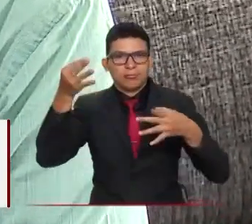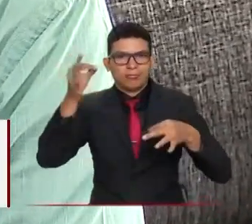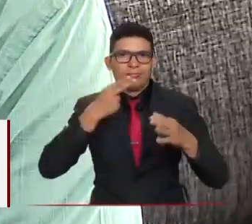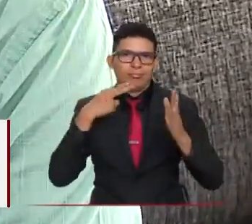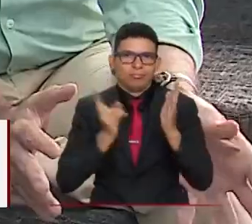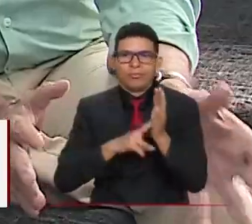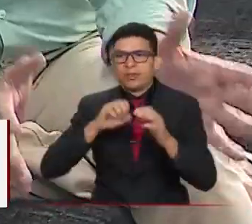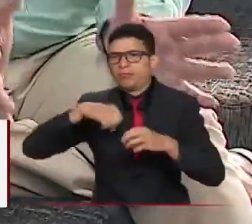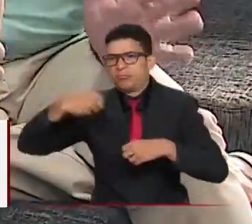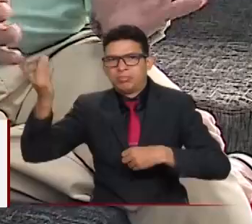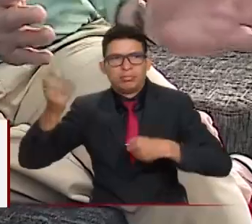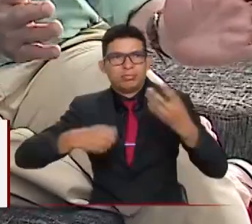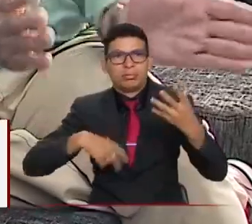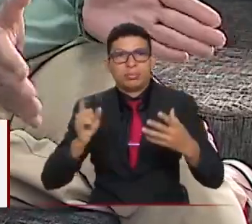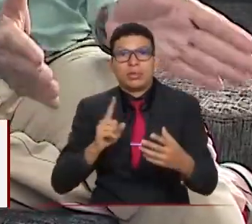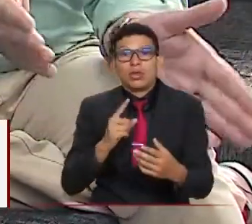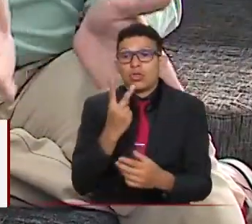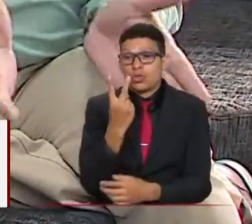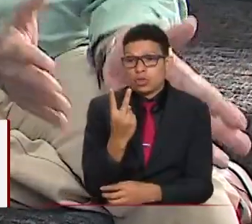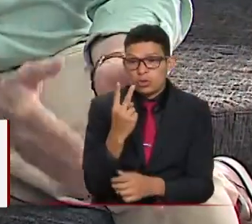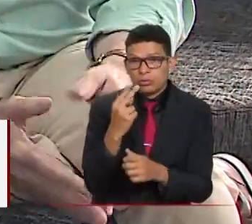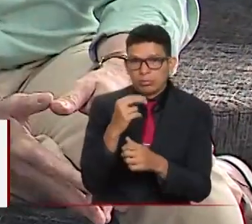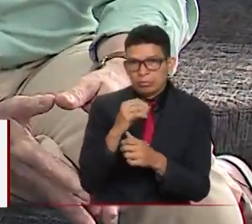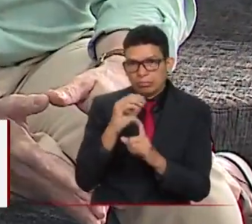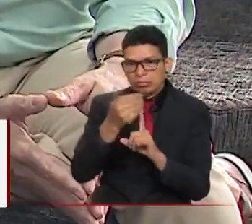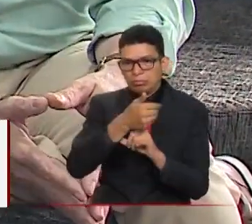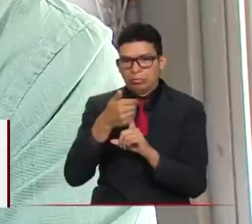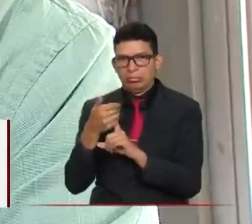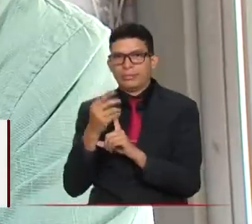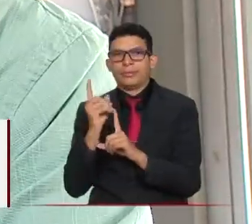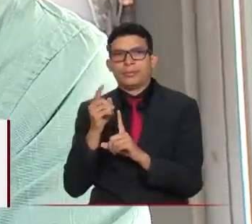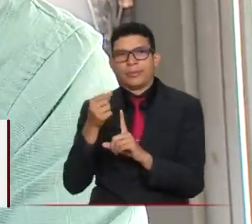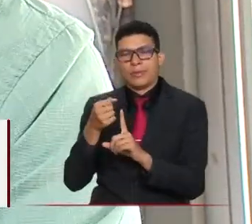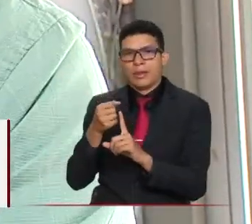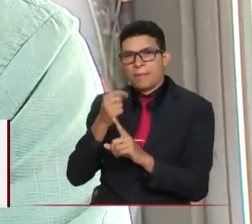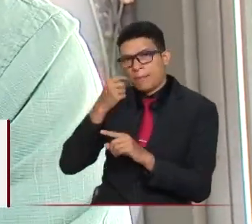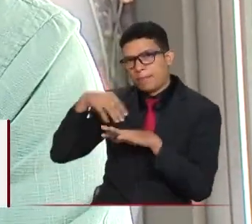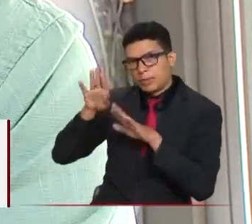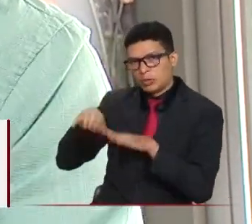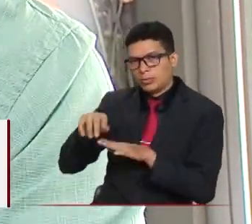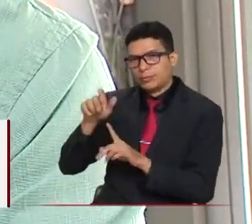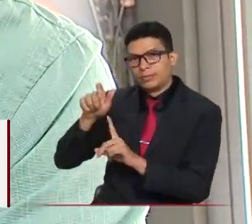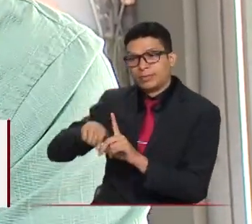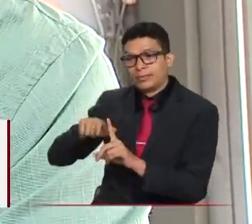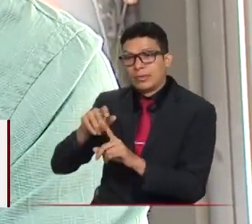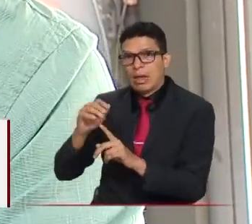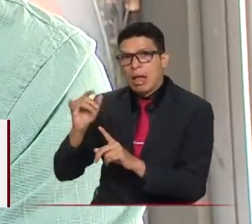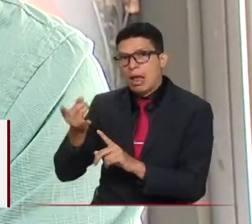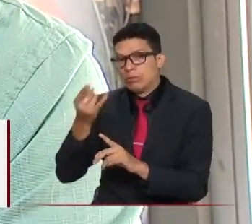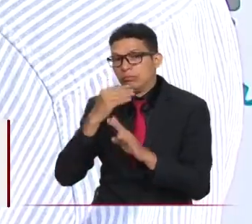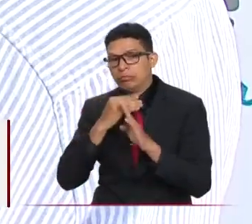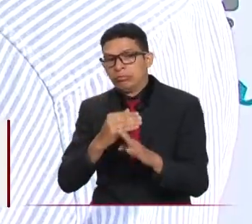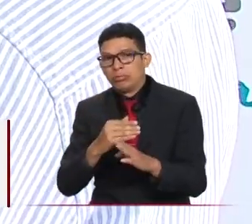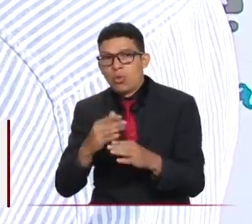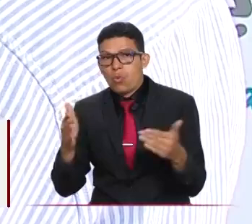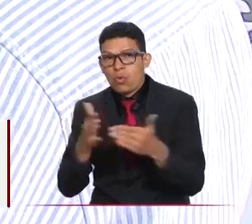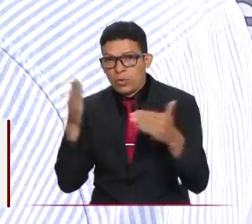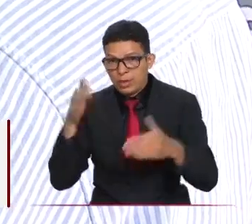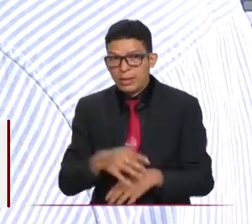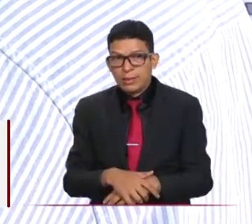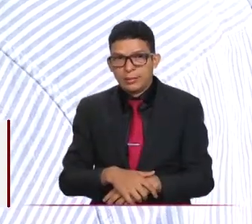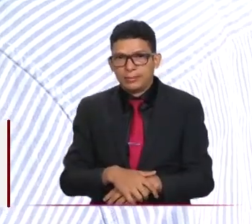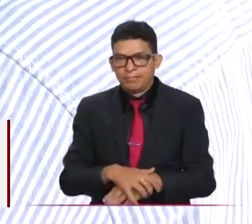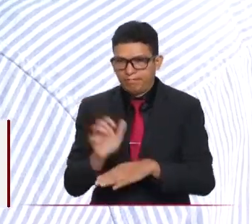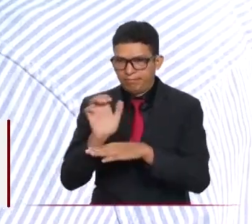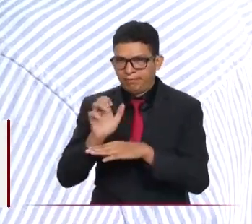esas personas tuvieron que ser puestas bajo protección de la personería distrital para evitar hechos contra su integridad. El ente hizo un llamado a